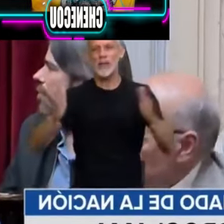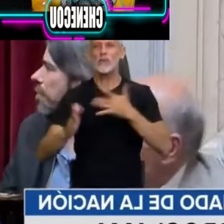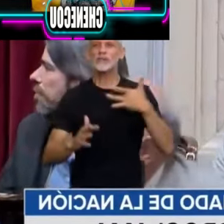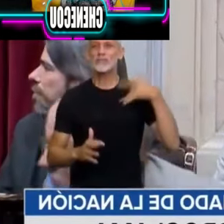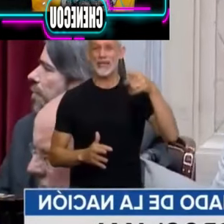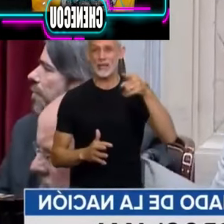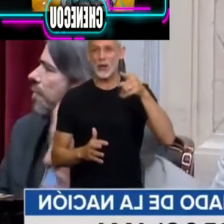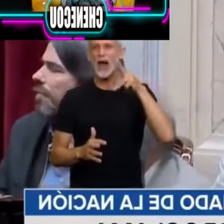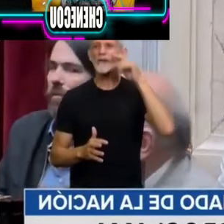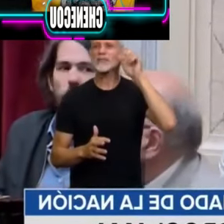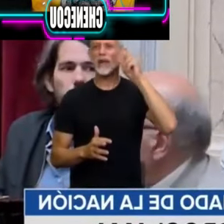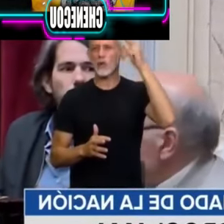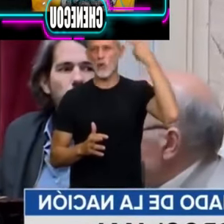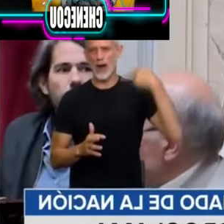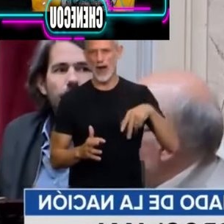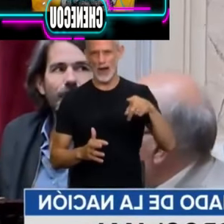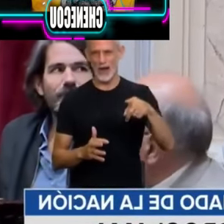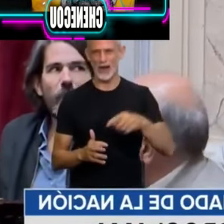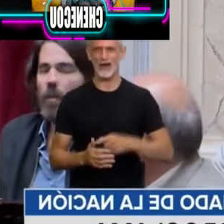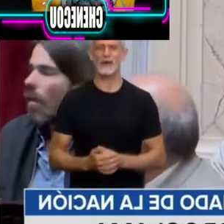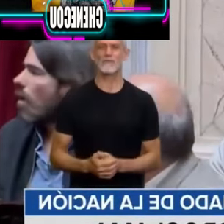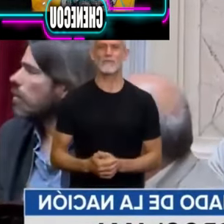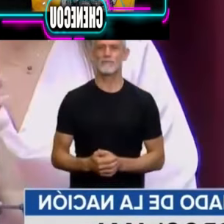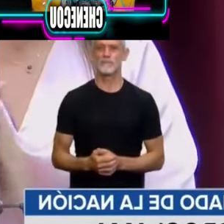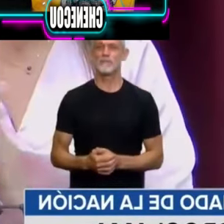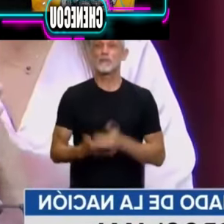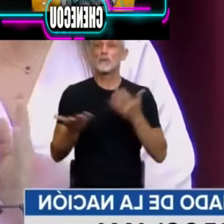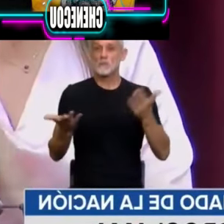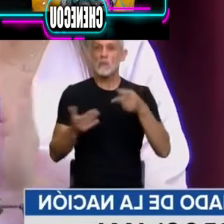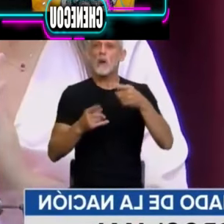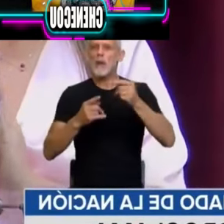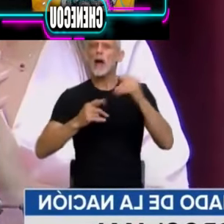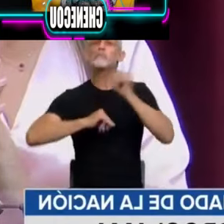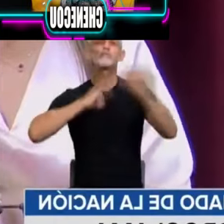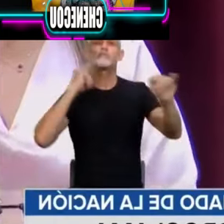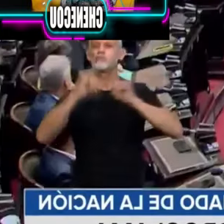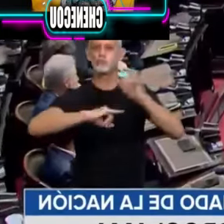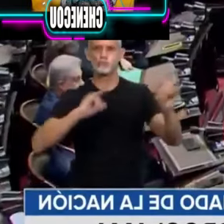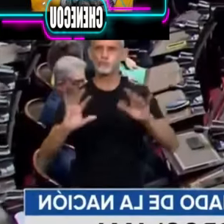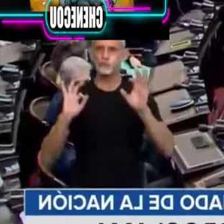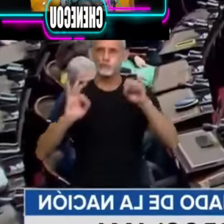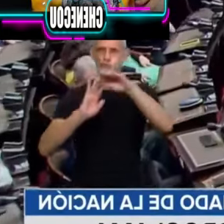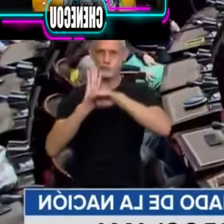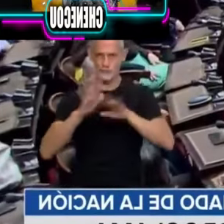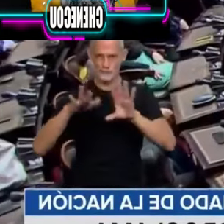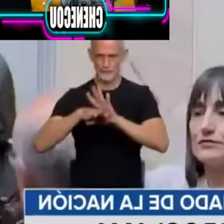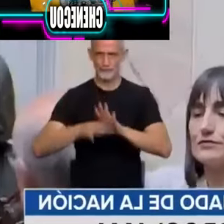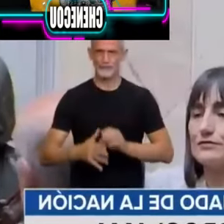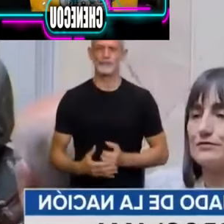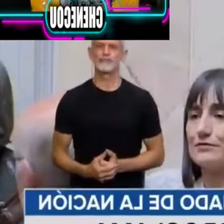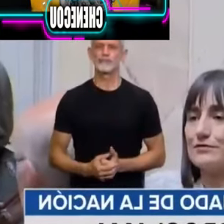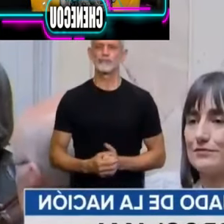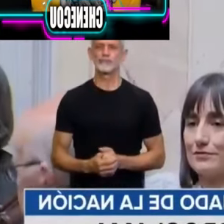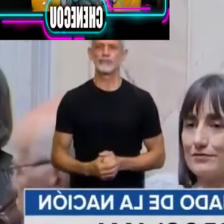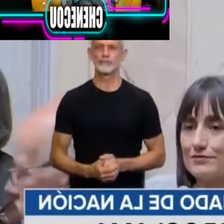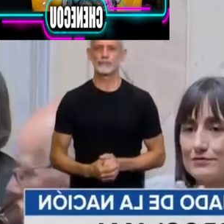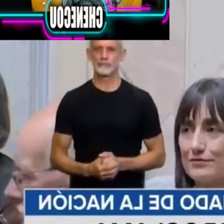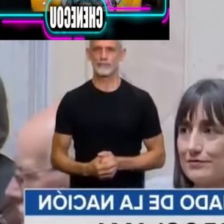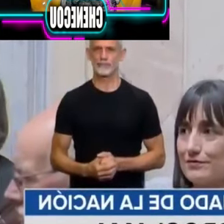señora ciudadana Victoria Villarreal. Se realizarán las comunicaciones pertinentes.